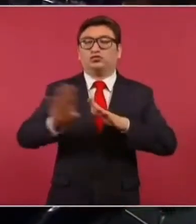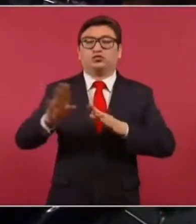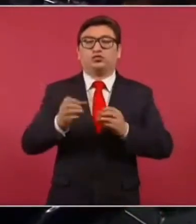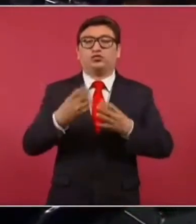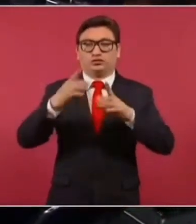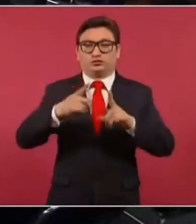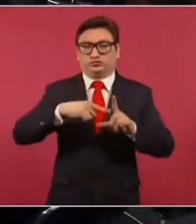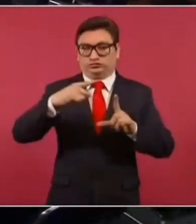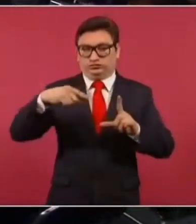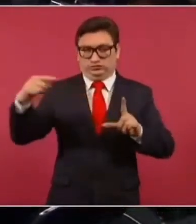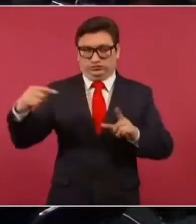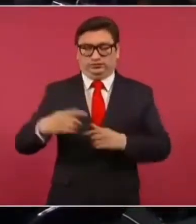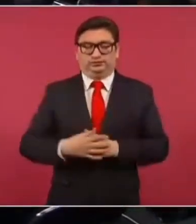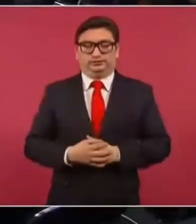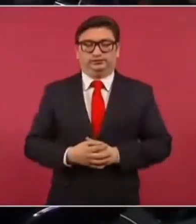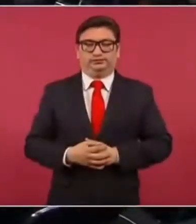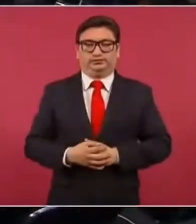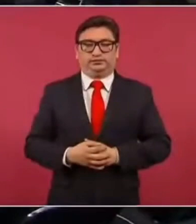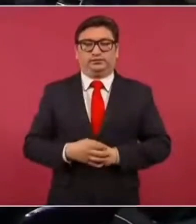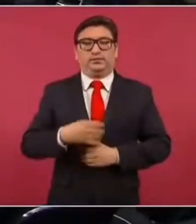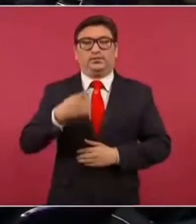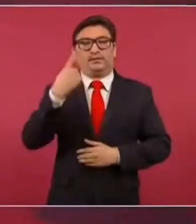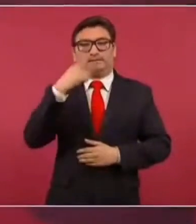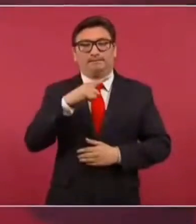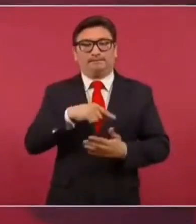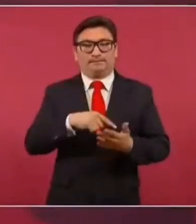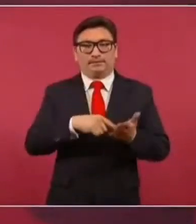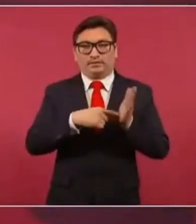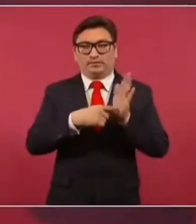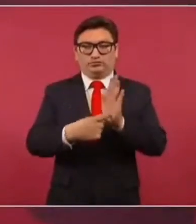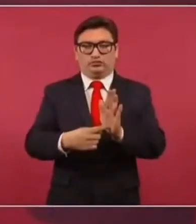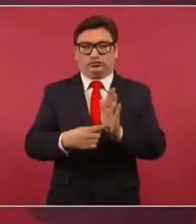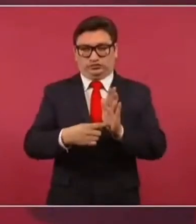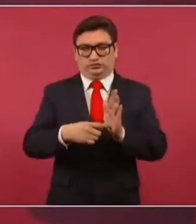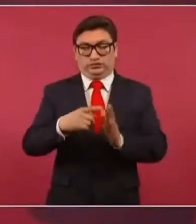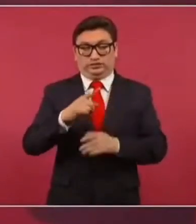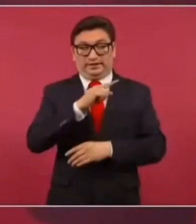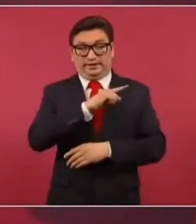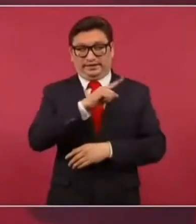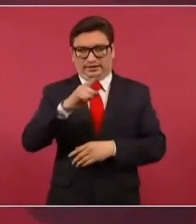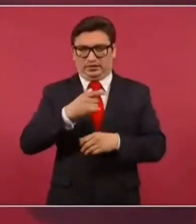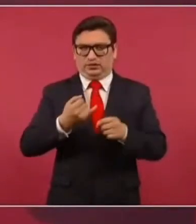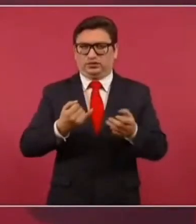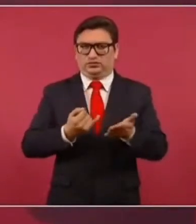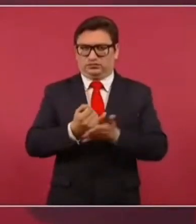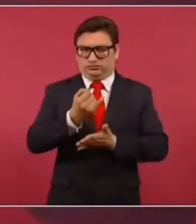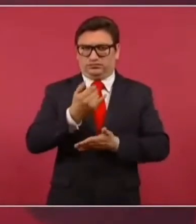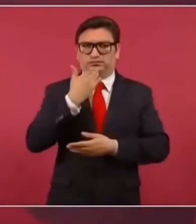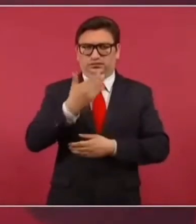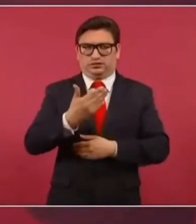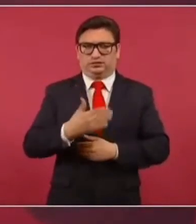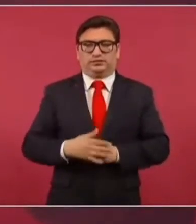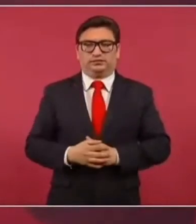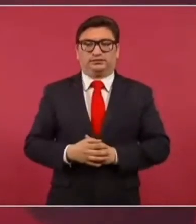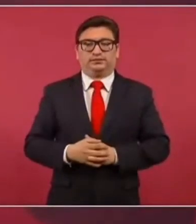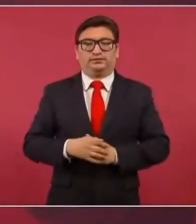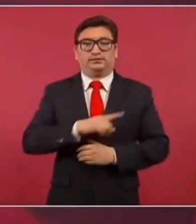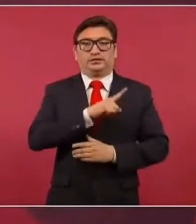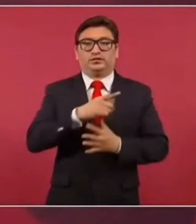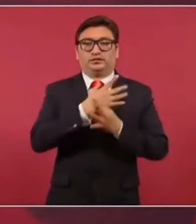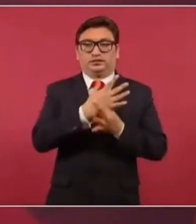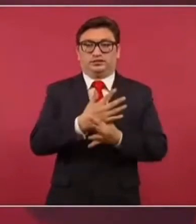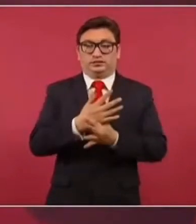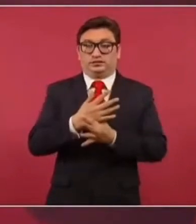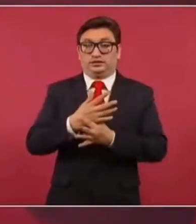la gráfica, para que vean, tomaron una decisión buena de decir, el que